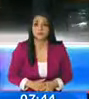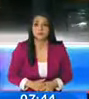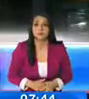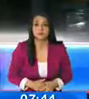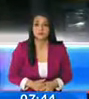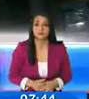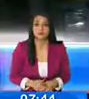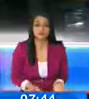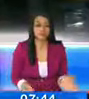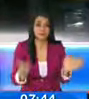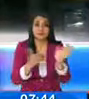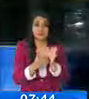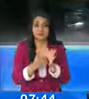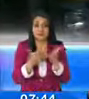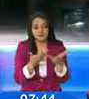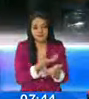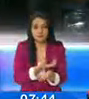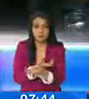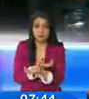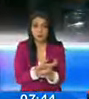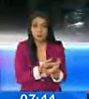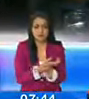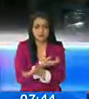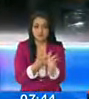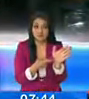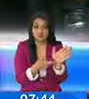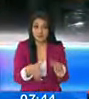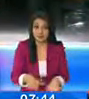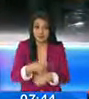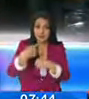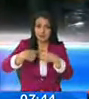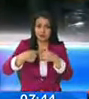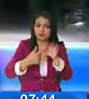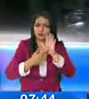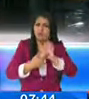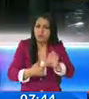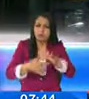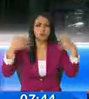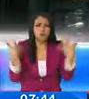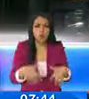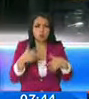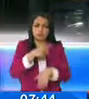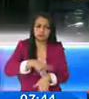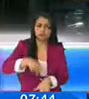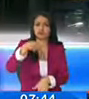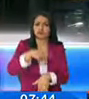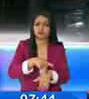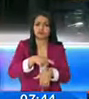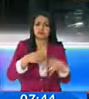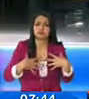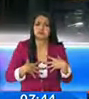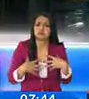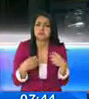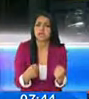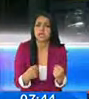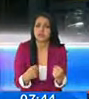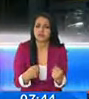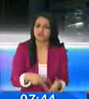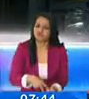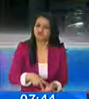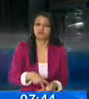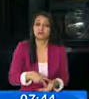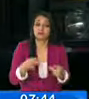Nuevamente, nuestros bomberos podrán demostrar su enorme profesionalismo, su valor, su coraje